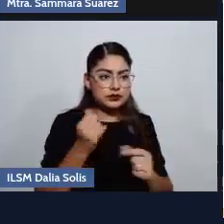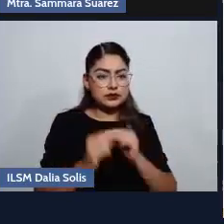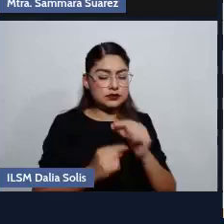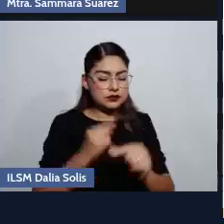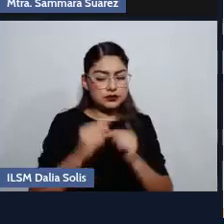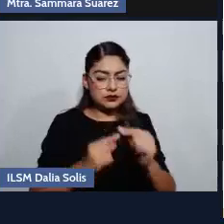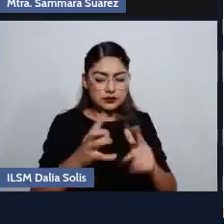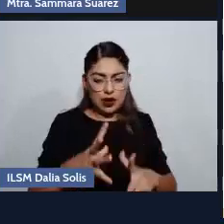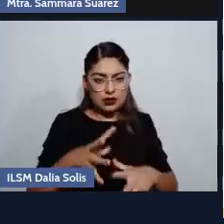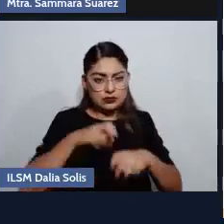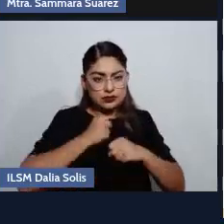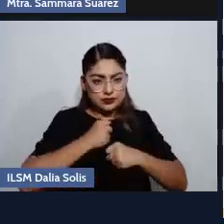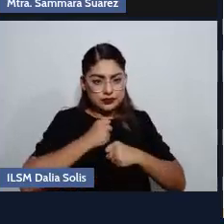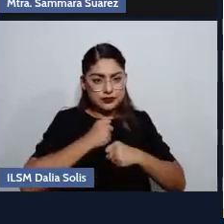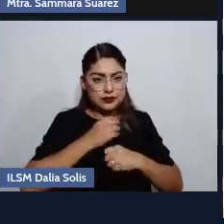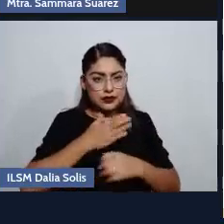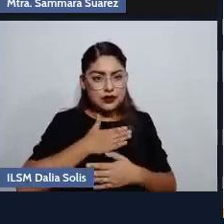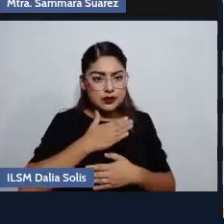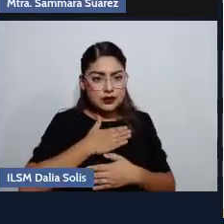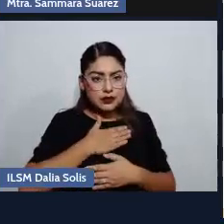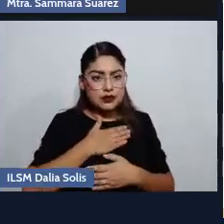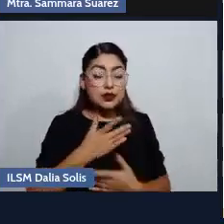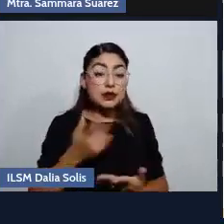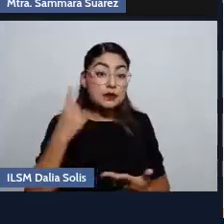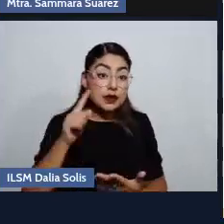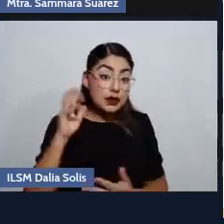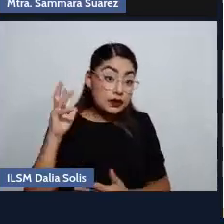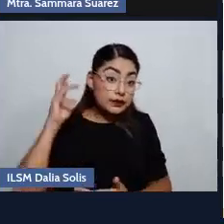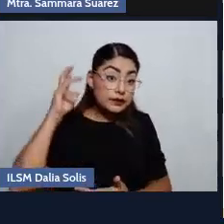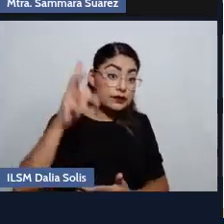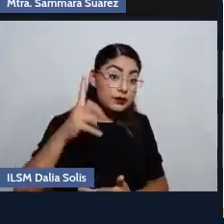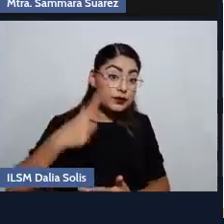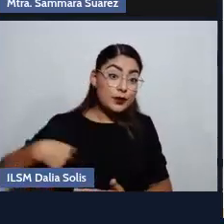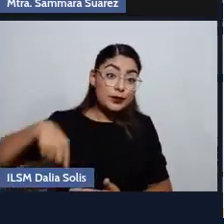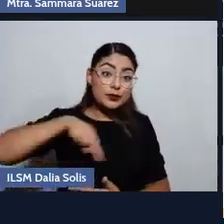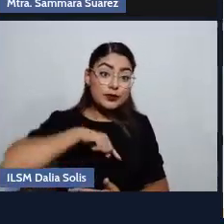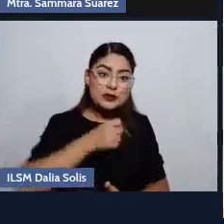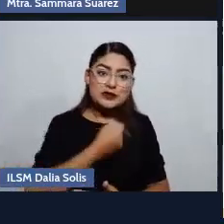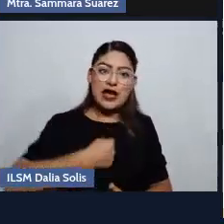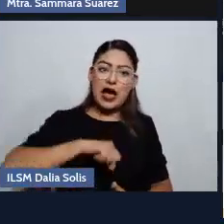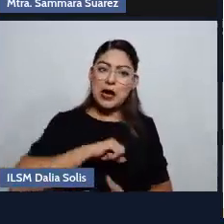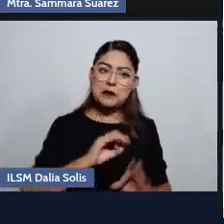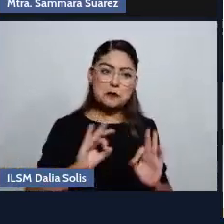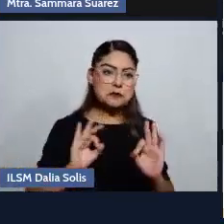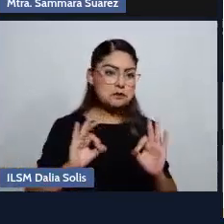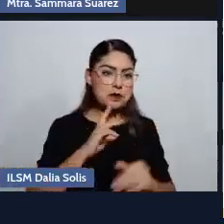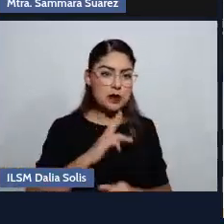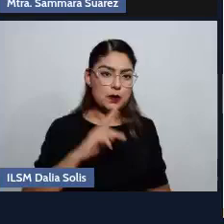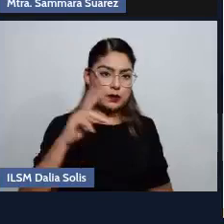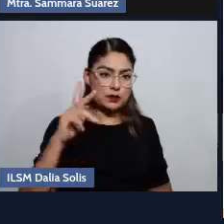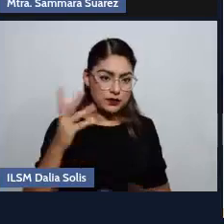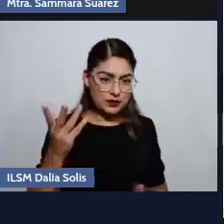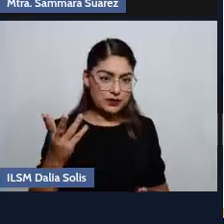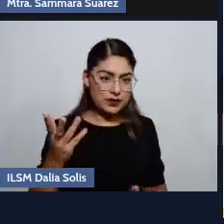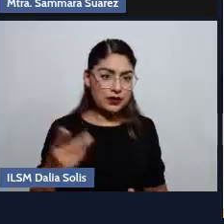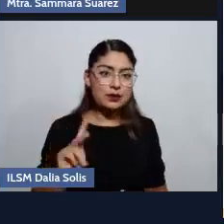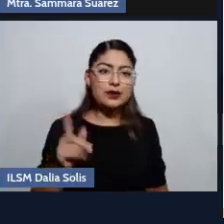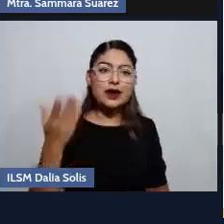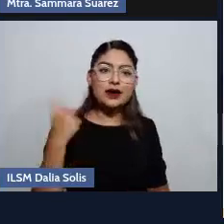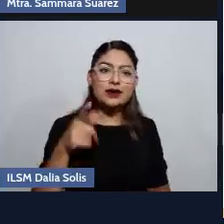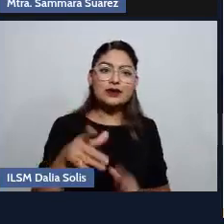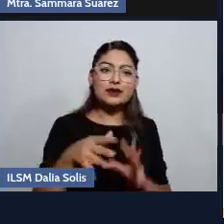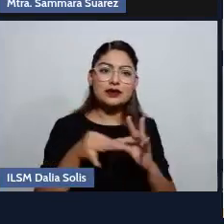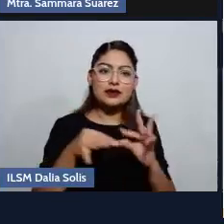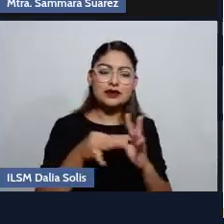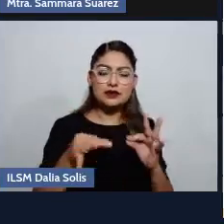que en un futuro seamos lo más saludable que podamos. ¿no? Pero lo que tú acabas de mencionar me parece importantísimo,